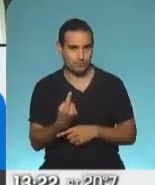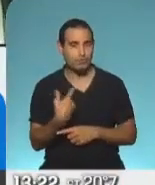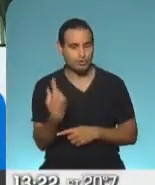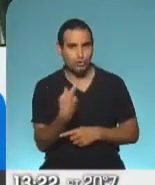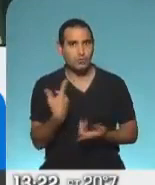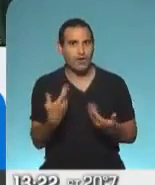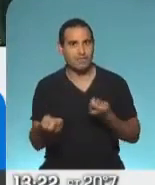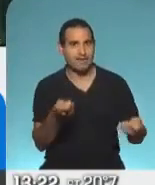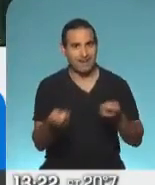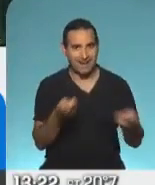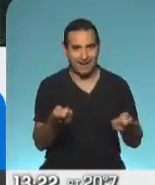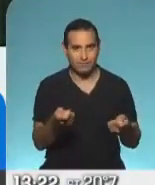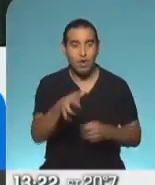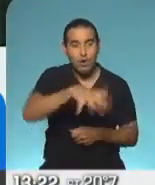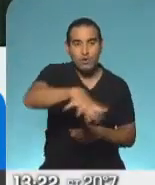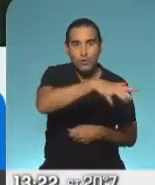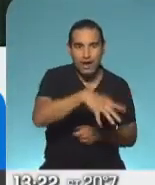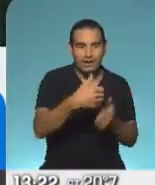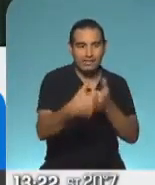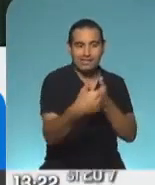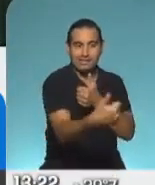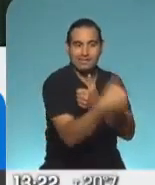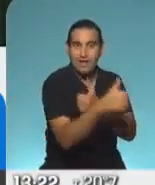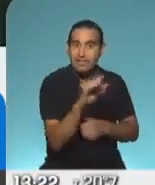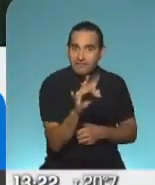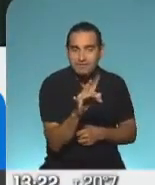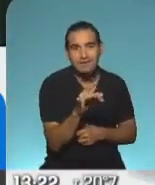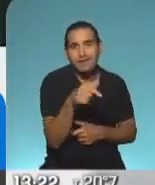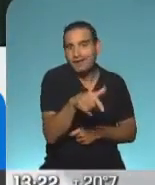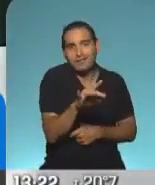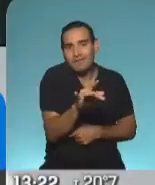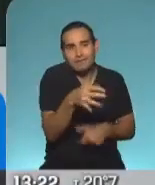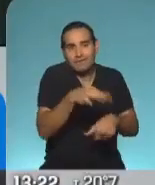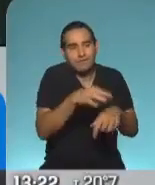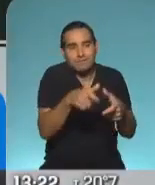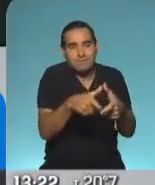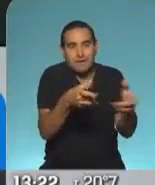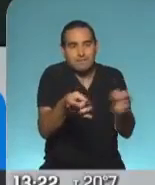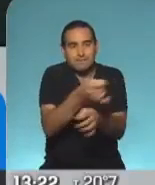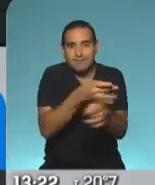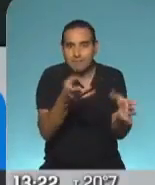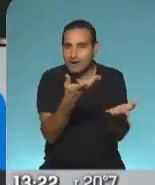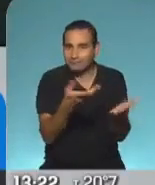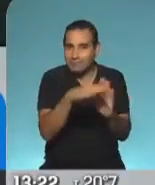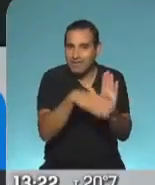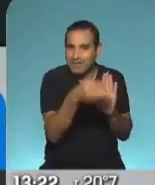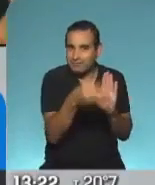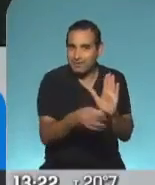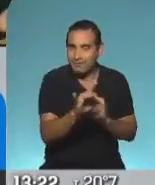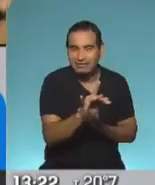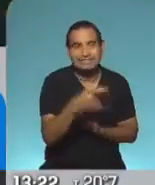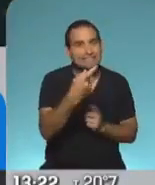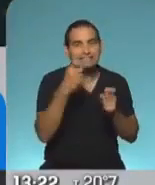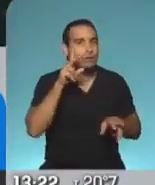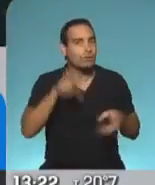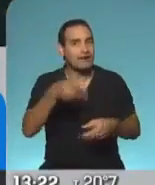en los lugares donde es más difícil practicar el distanciamiento social, se hace mucho más dificultoso poder cumplir con estas medidas. Por eso se requieren